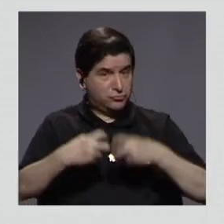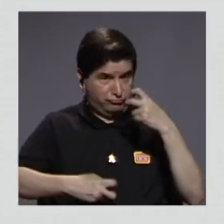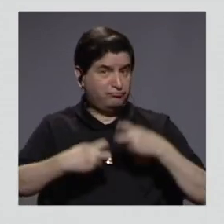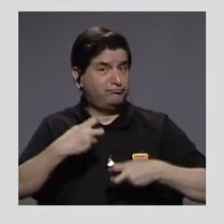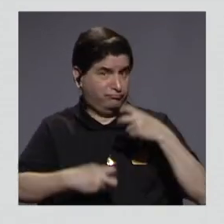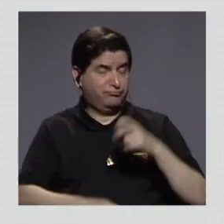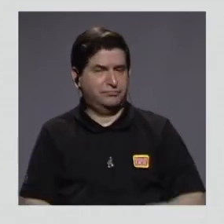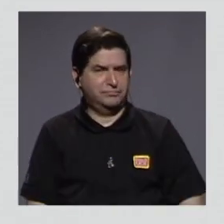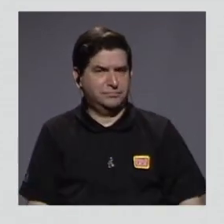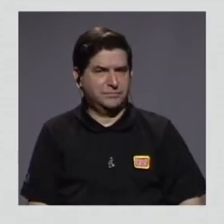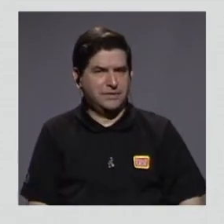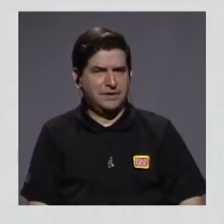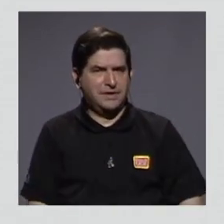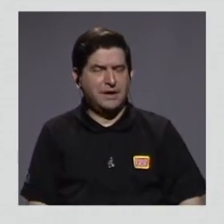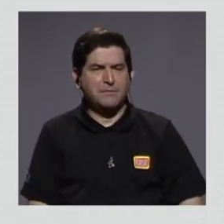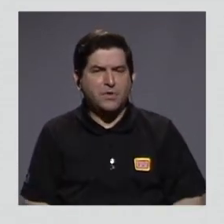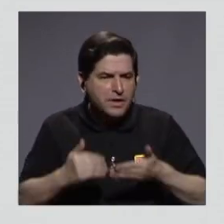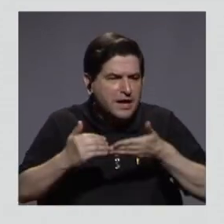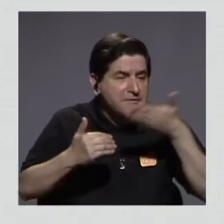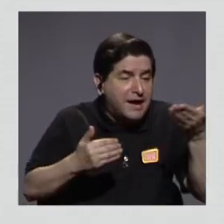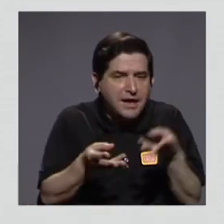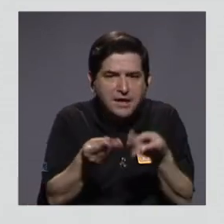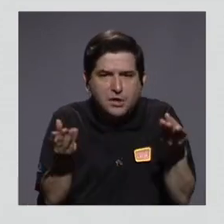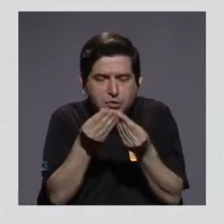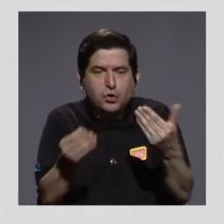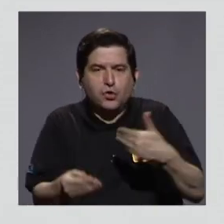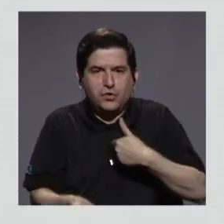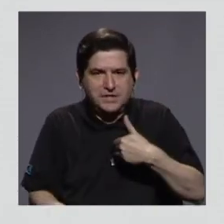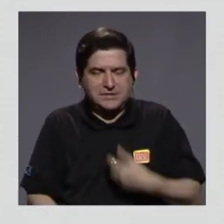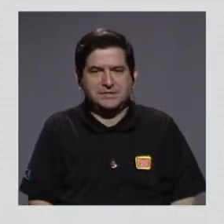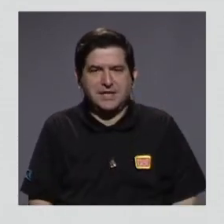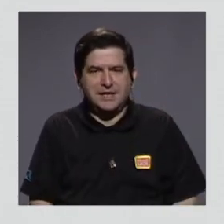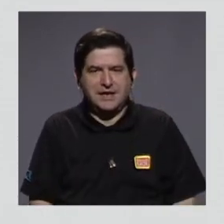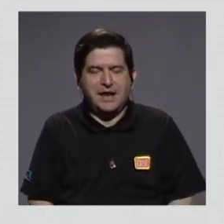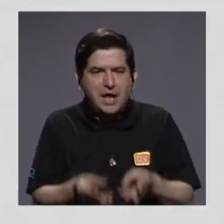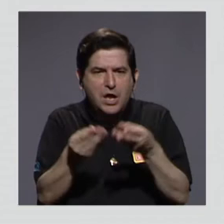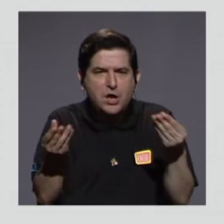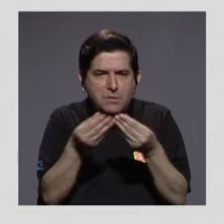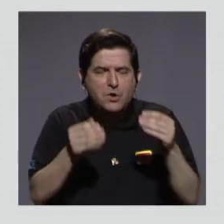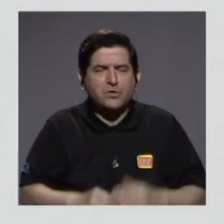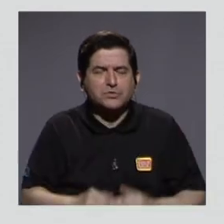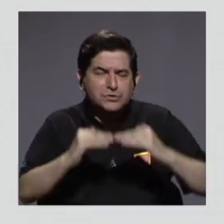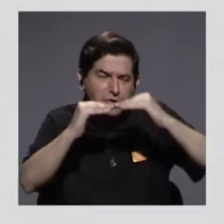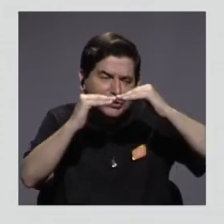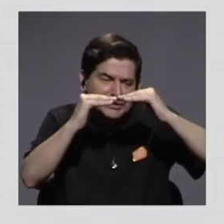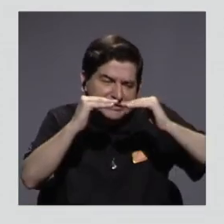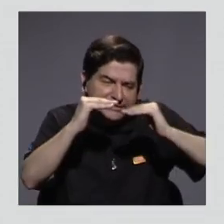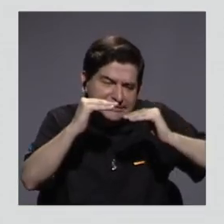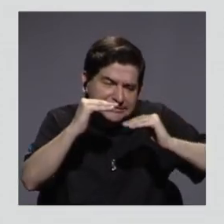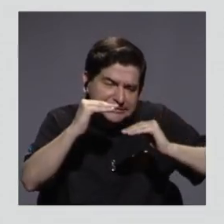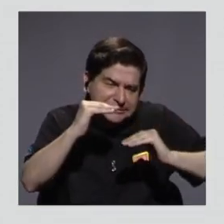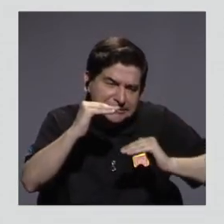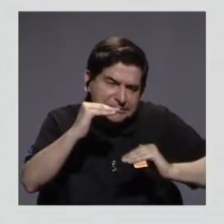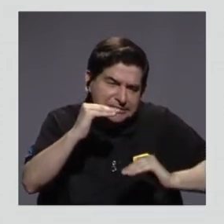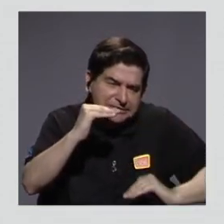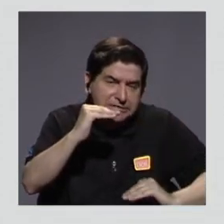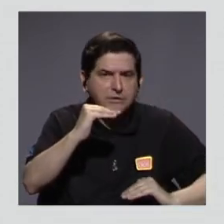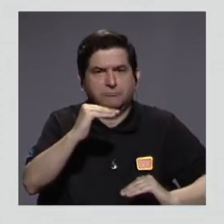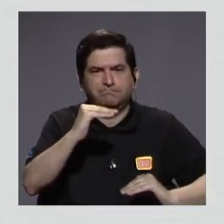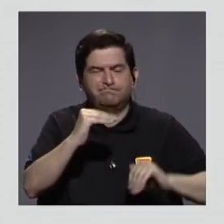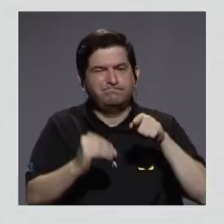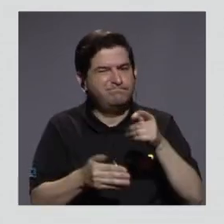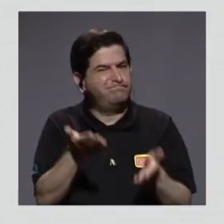porque los factores productivos se dice que tienen productividad es marginales decrecientes y eso